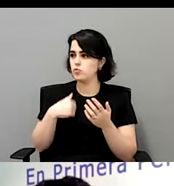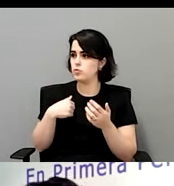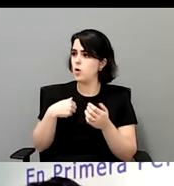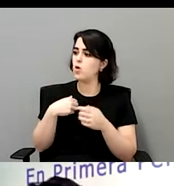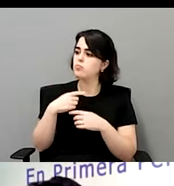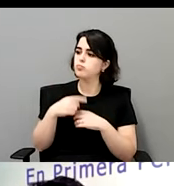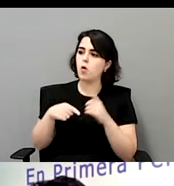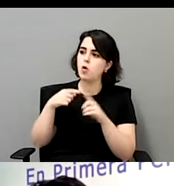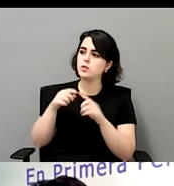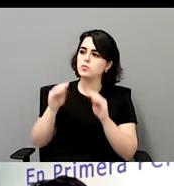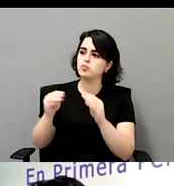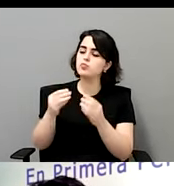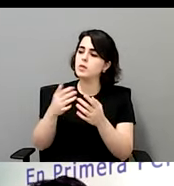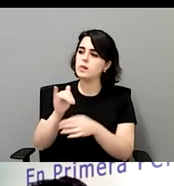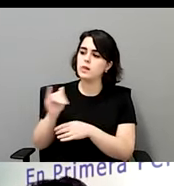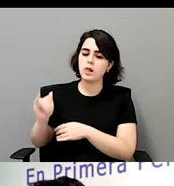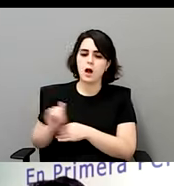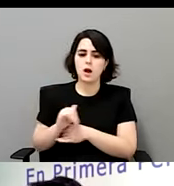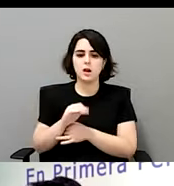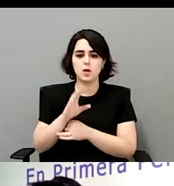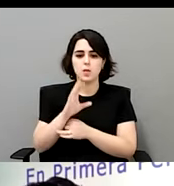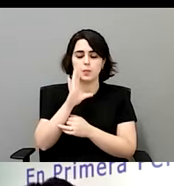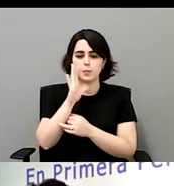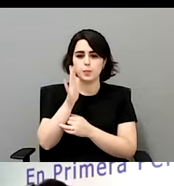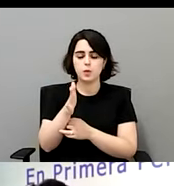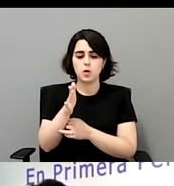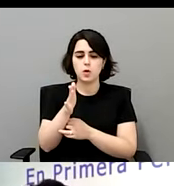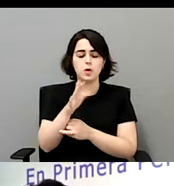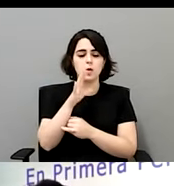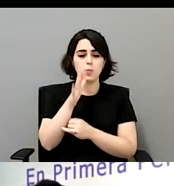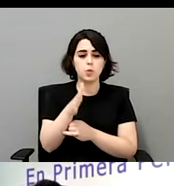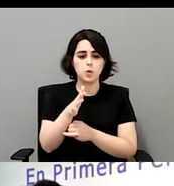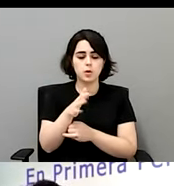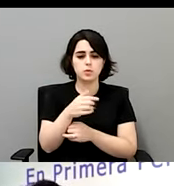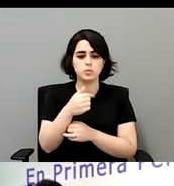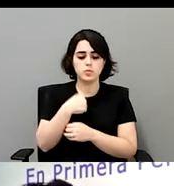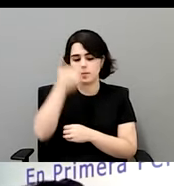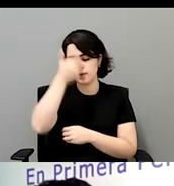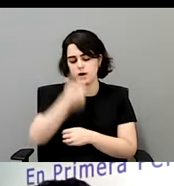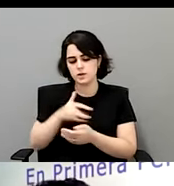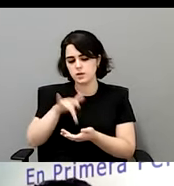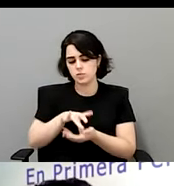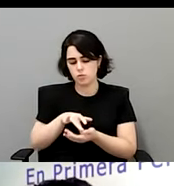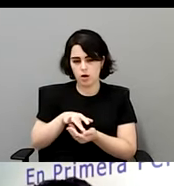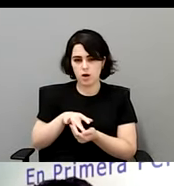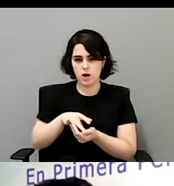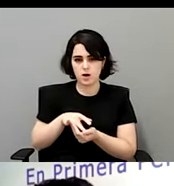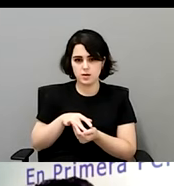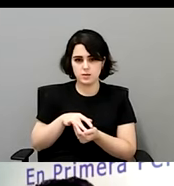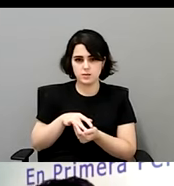por, y lo voy a decir bien claro, por el hecho de tener parálisis cerebral, no